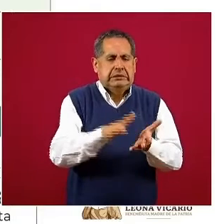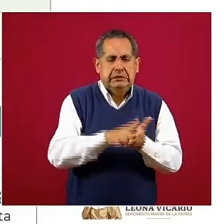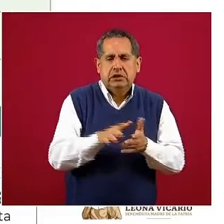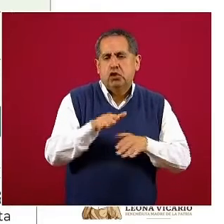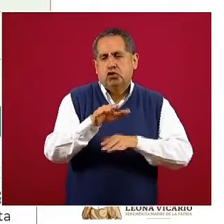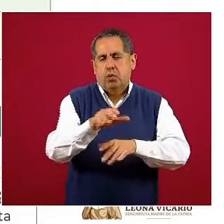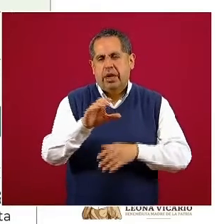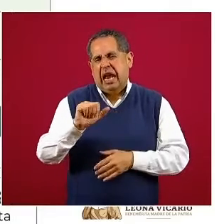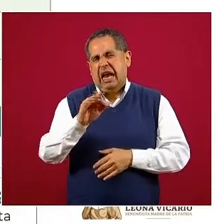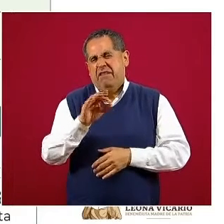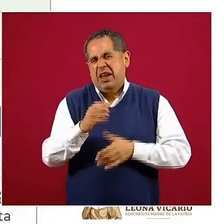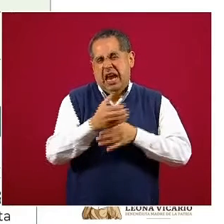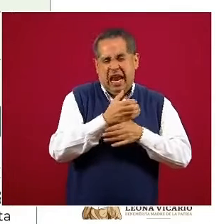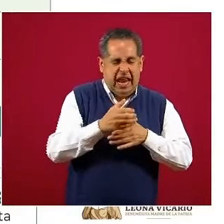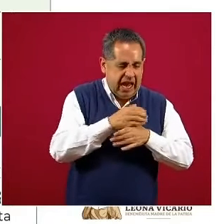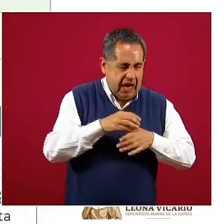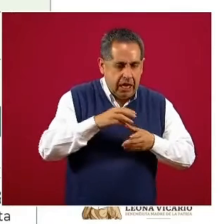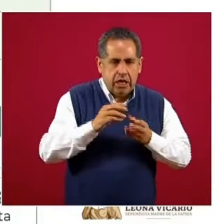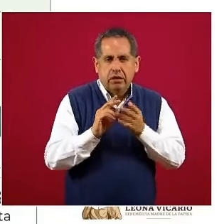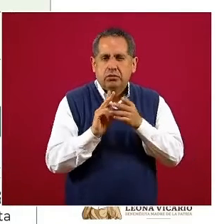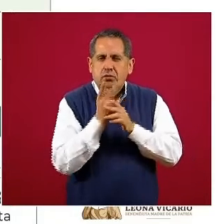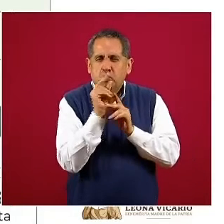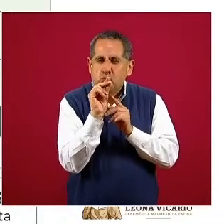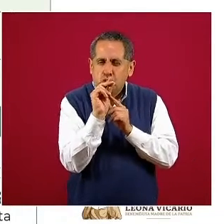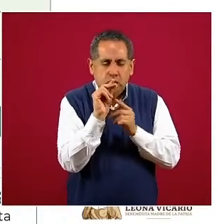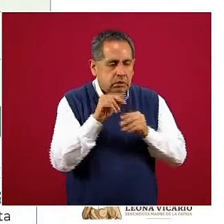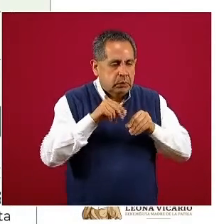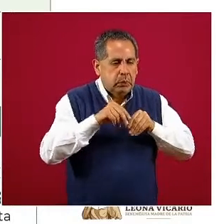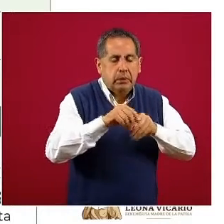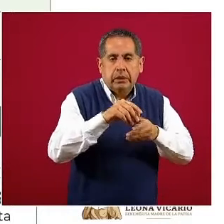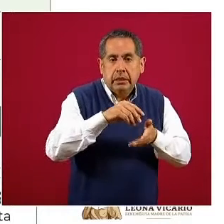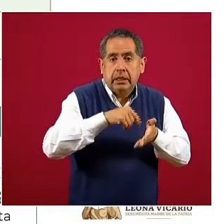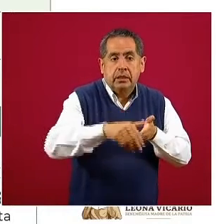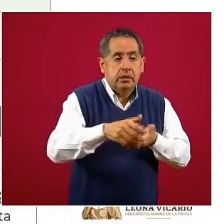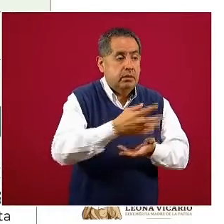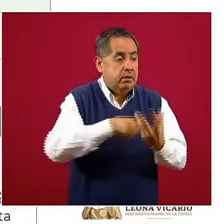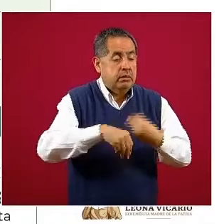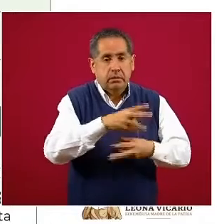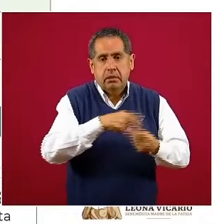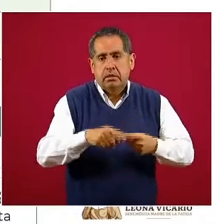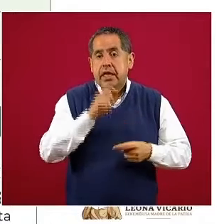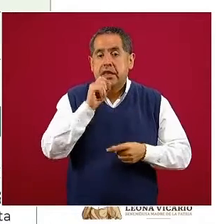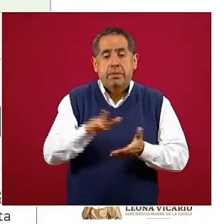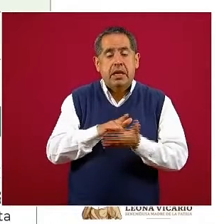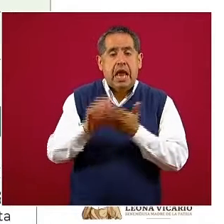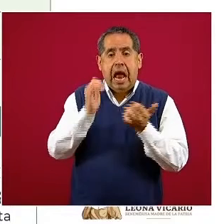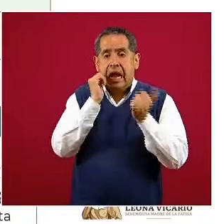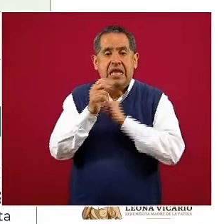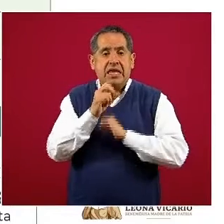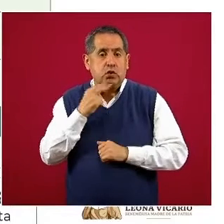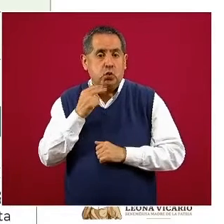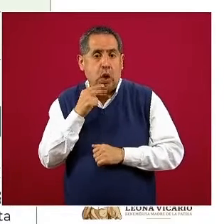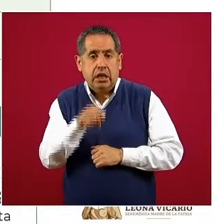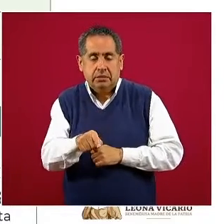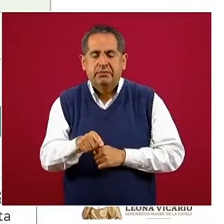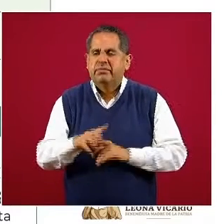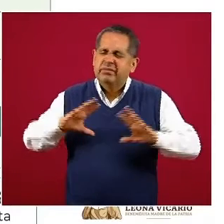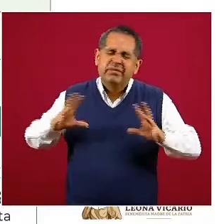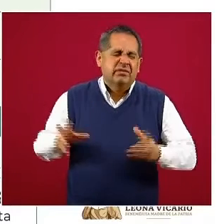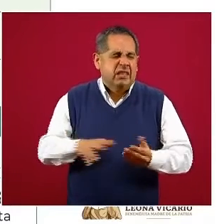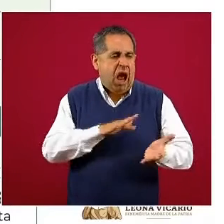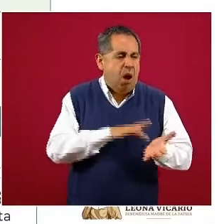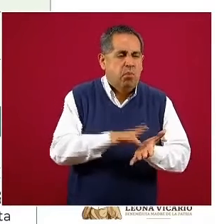trabajando. Queremos decir que desde el 5.5% de la población estatal en